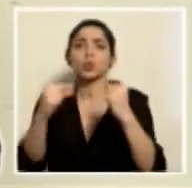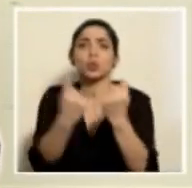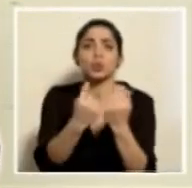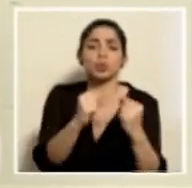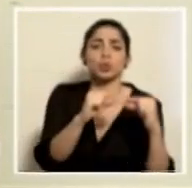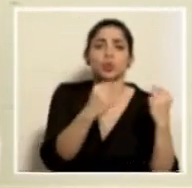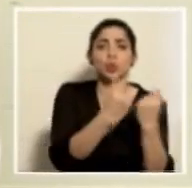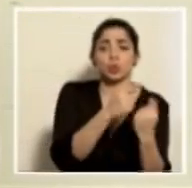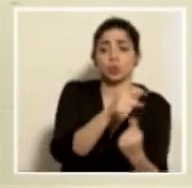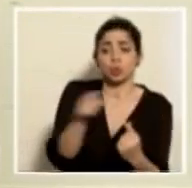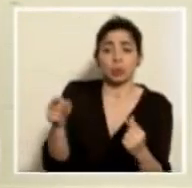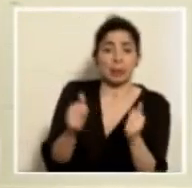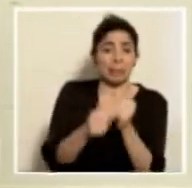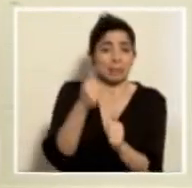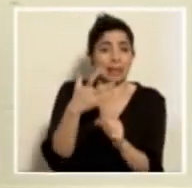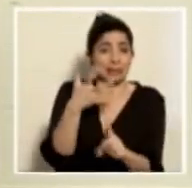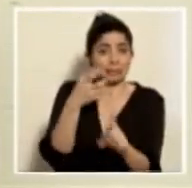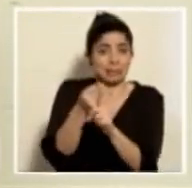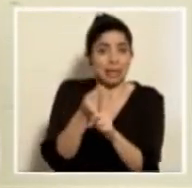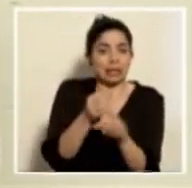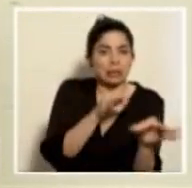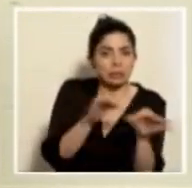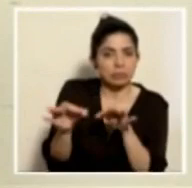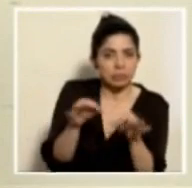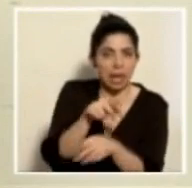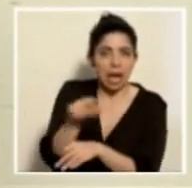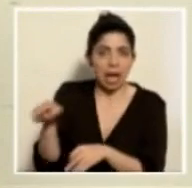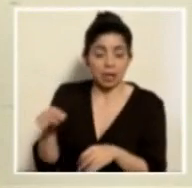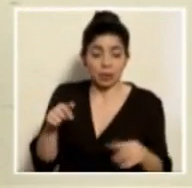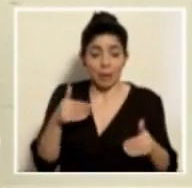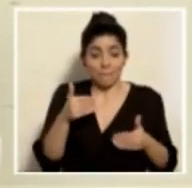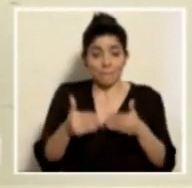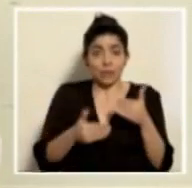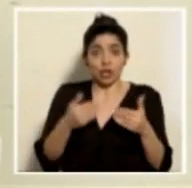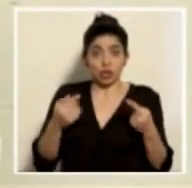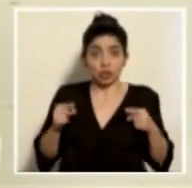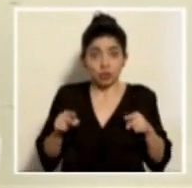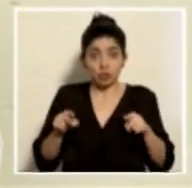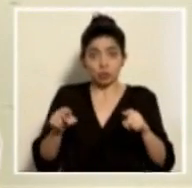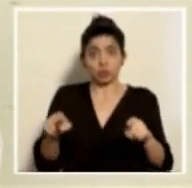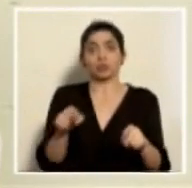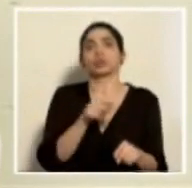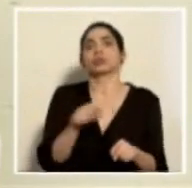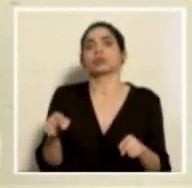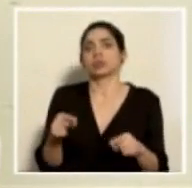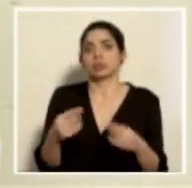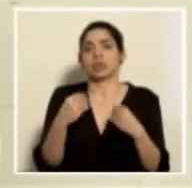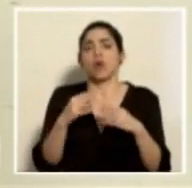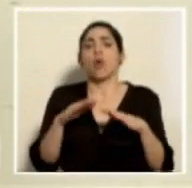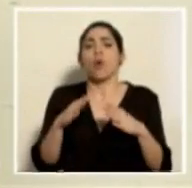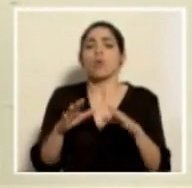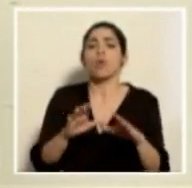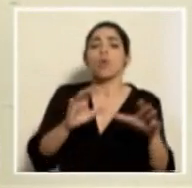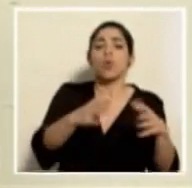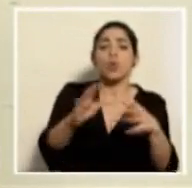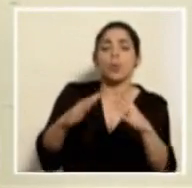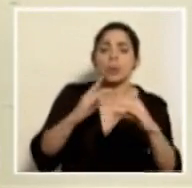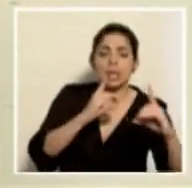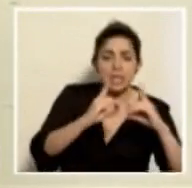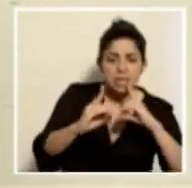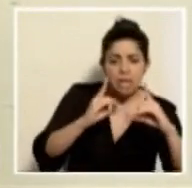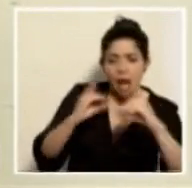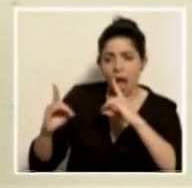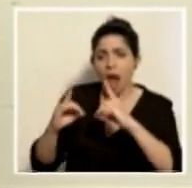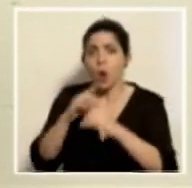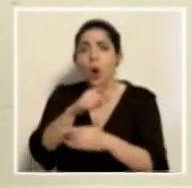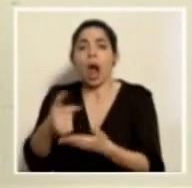que se van a ver más afectados. Este proceso nos ha enseñado que también diálogos con sectores particulares nos ayudan